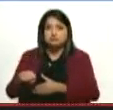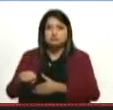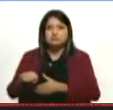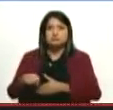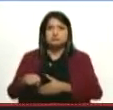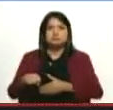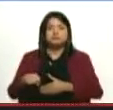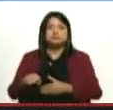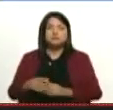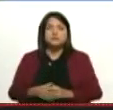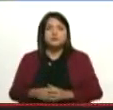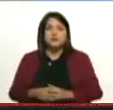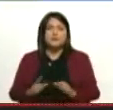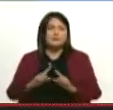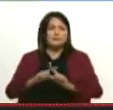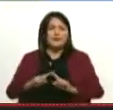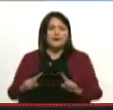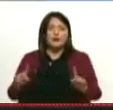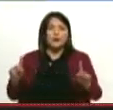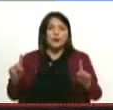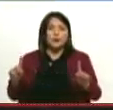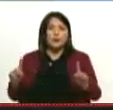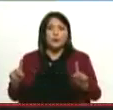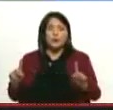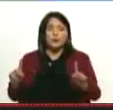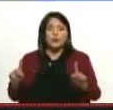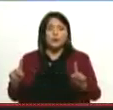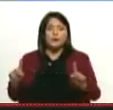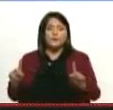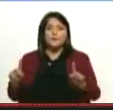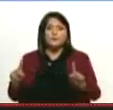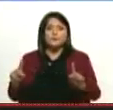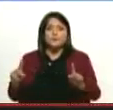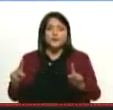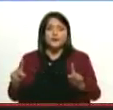Pero el mundo que ha generado